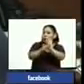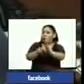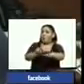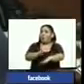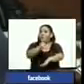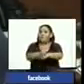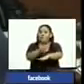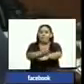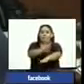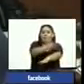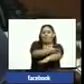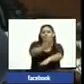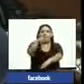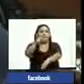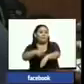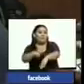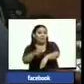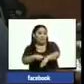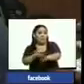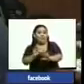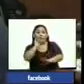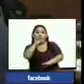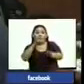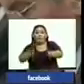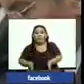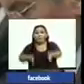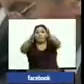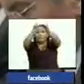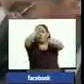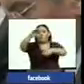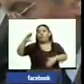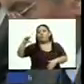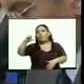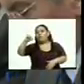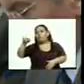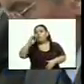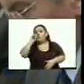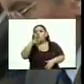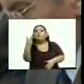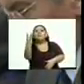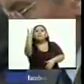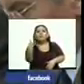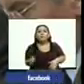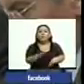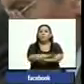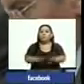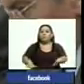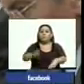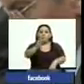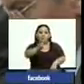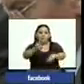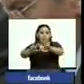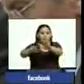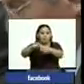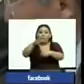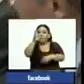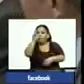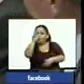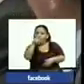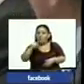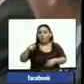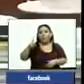finalice el plazo que se dio, o que dio, mejor dicho, la Sala de lo Constitucional, el cual vence el 28 de febrero del 2020.